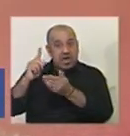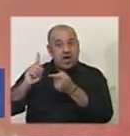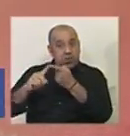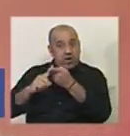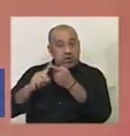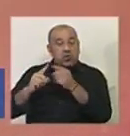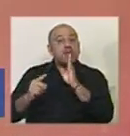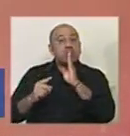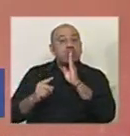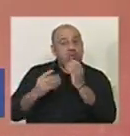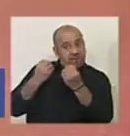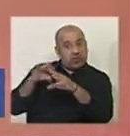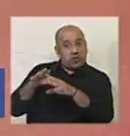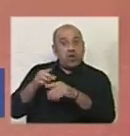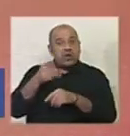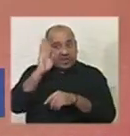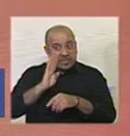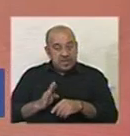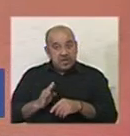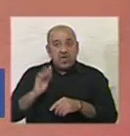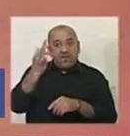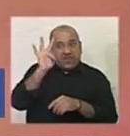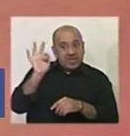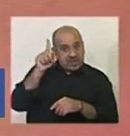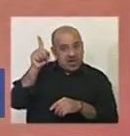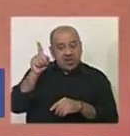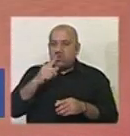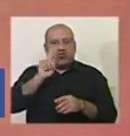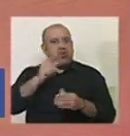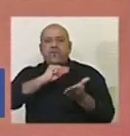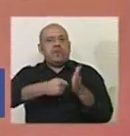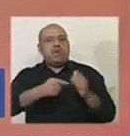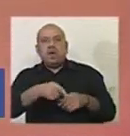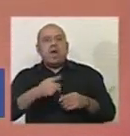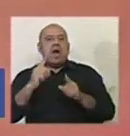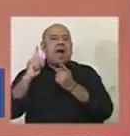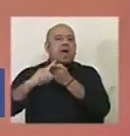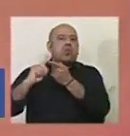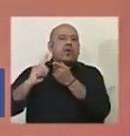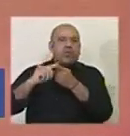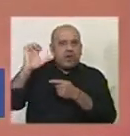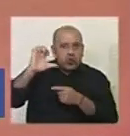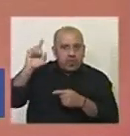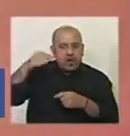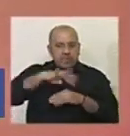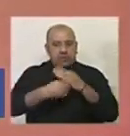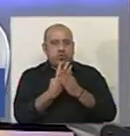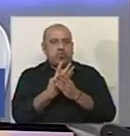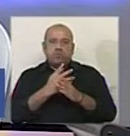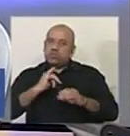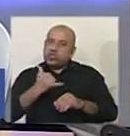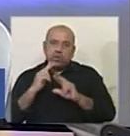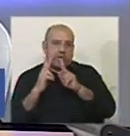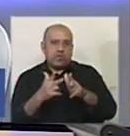promete el presidente electo Jair Bolsonaro, Francia no firma el acuerdo comercial entre la Unión Europea y el Mercosur y el acuerdo no sale.